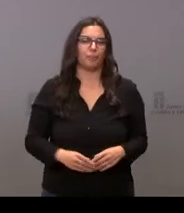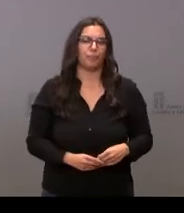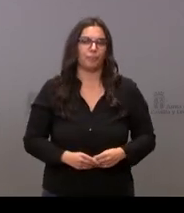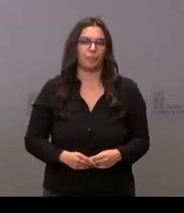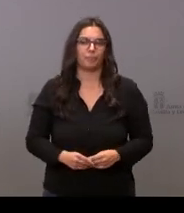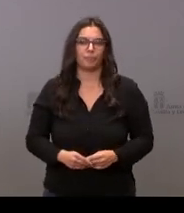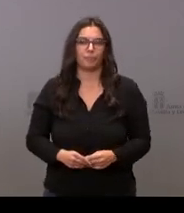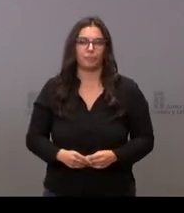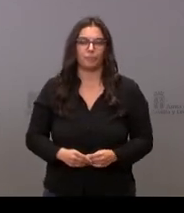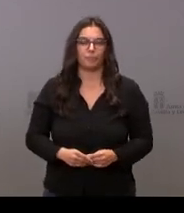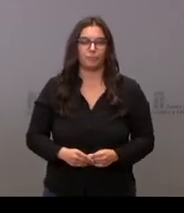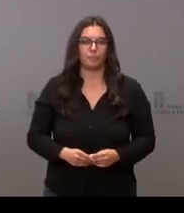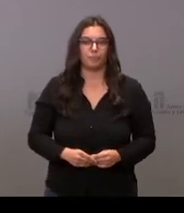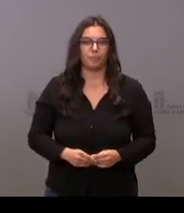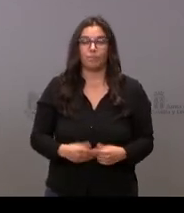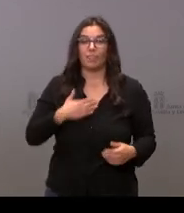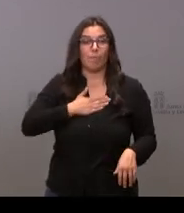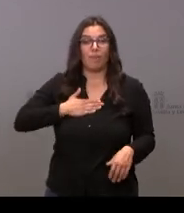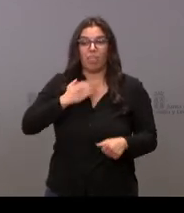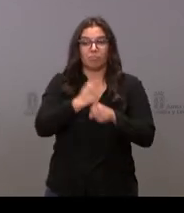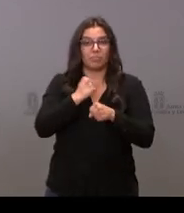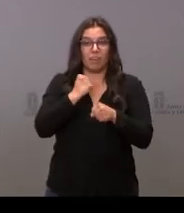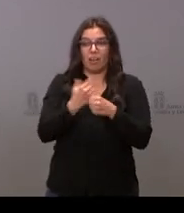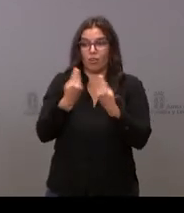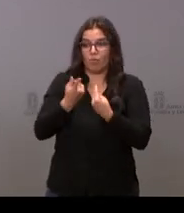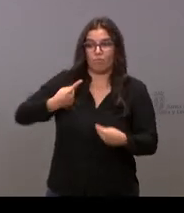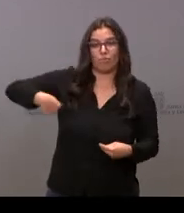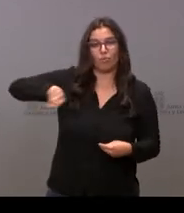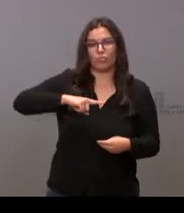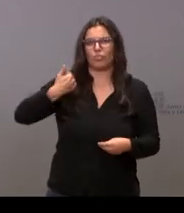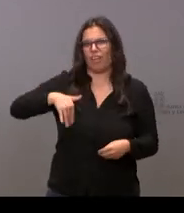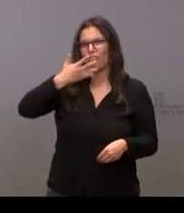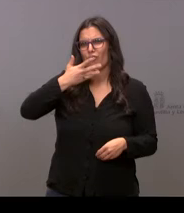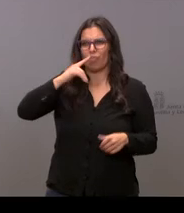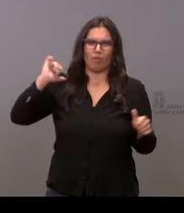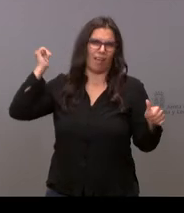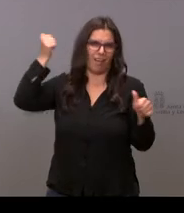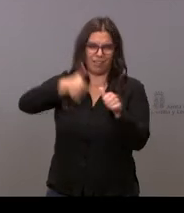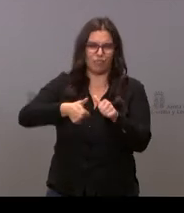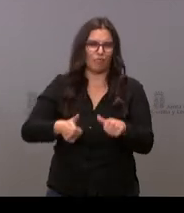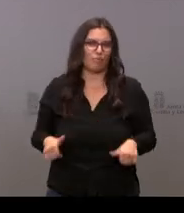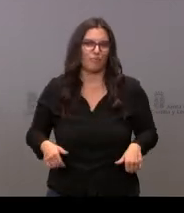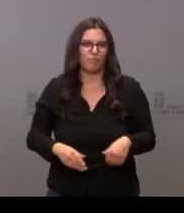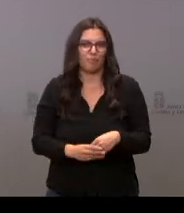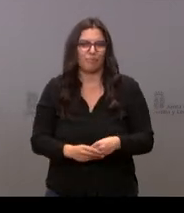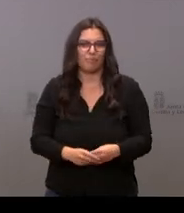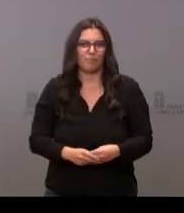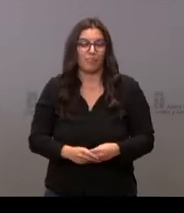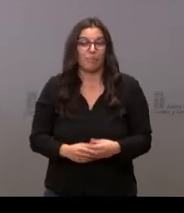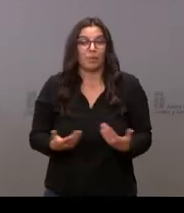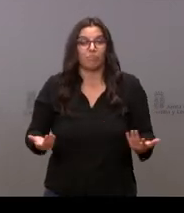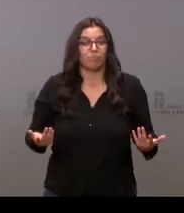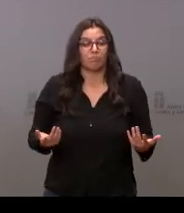universidad de salamanca un placer trabajar con vosotros nos conocemos desde hace muchos años pero